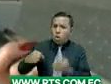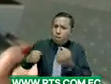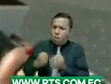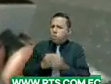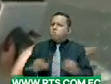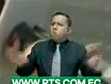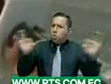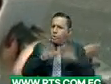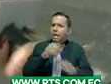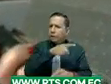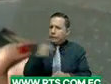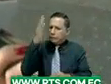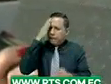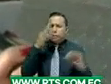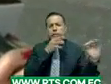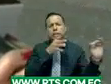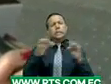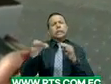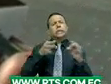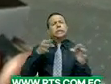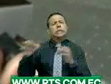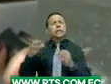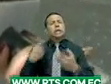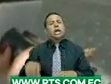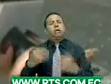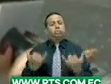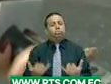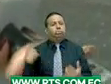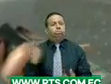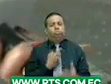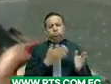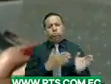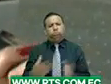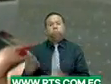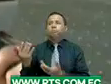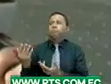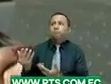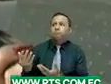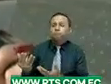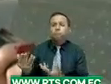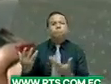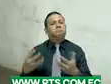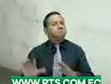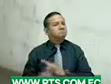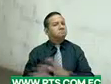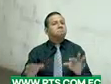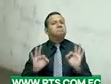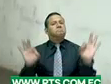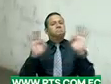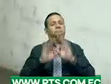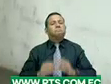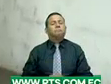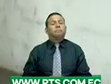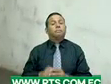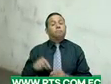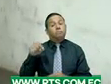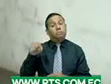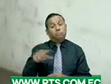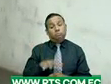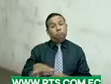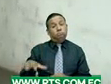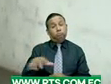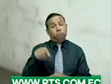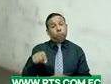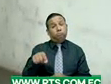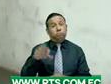confirmaciones de itinerarios de vuelos, etcétera, para poder ya meterlo en la planificación final de operaciones. Sin embargo, desde Tabacarcén